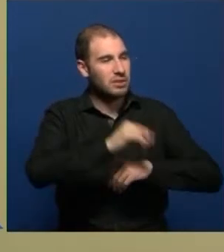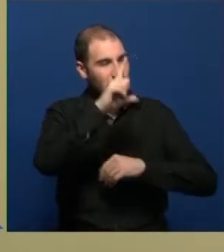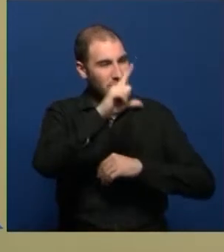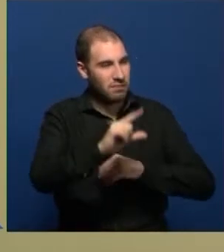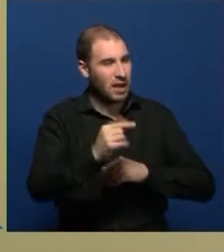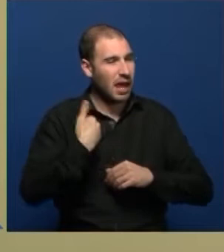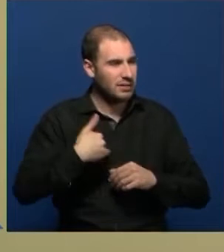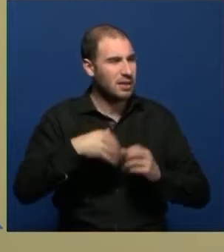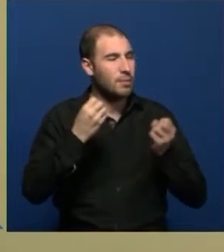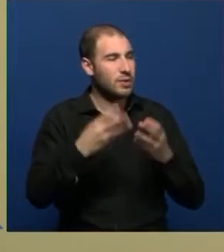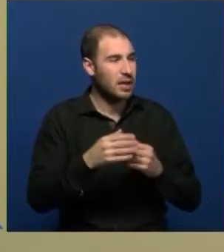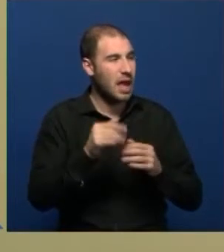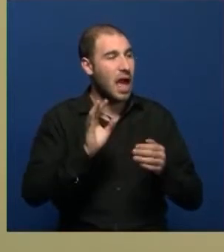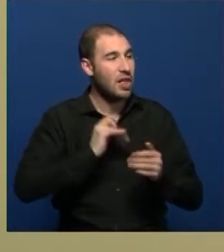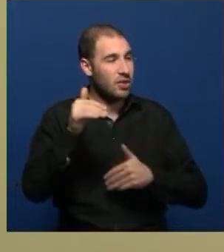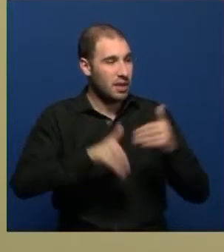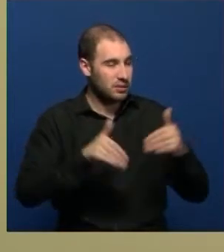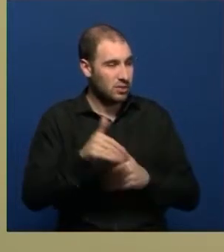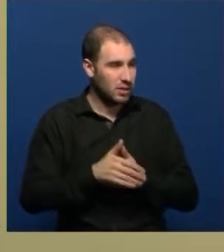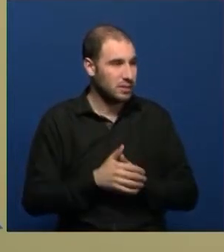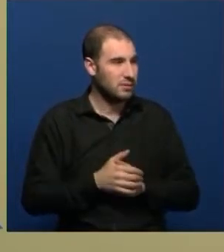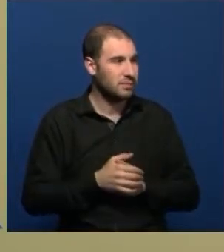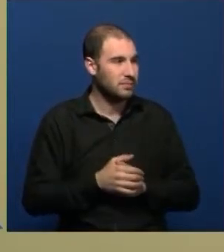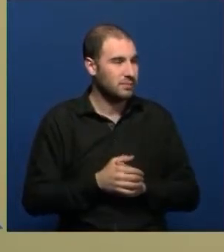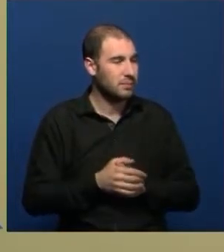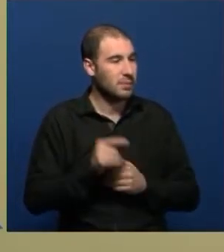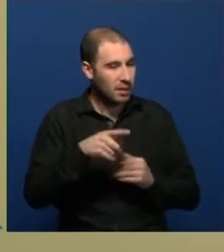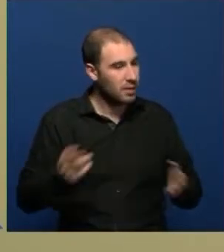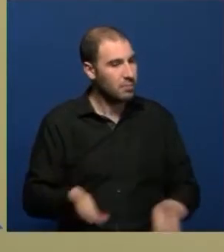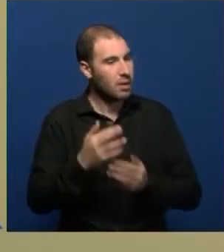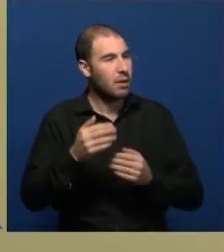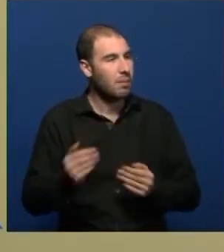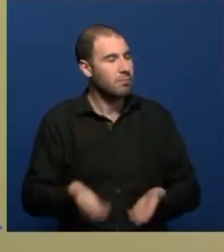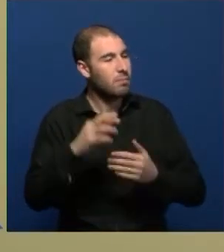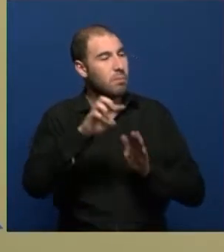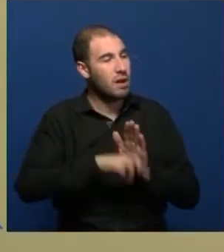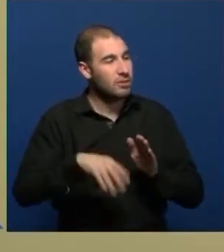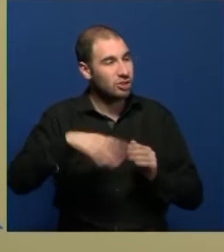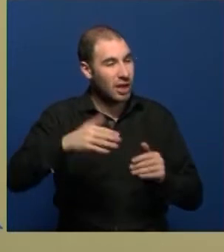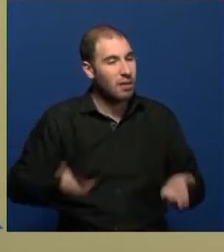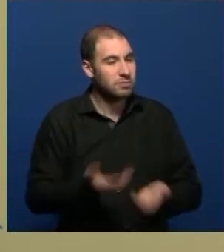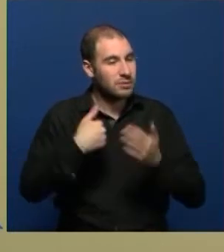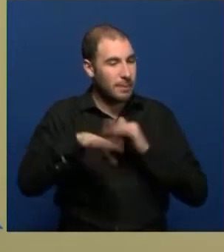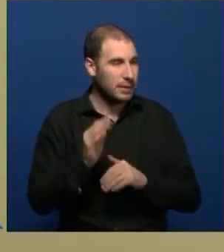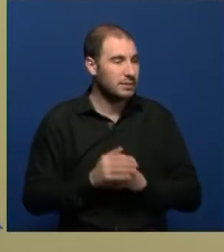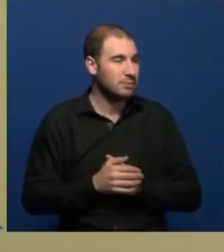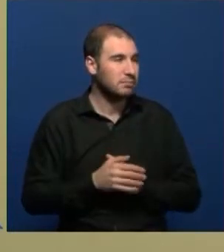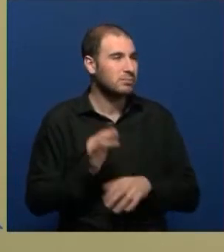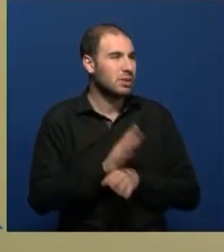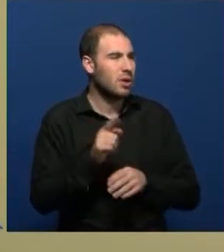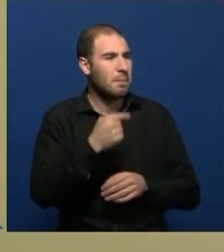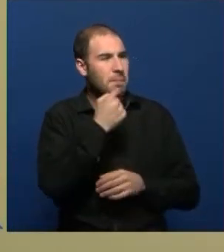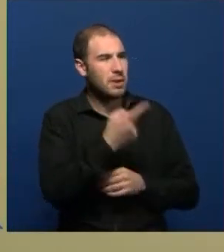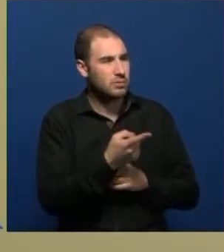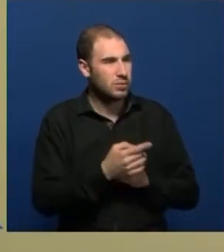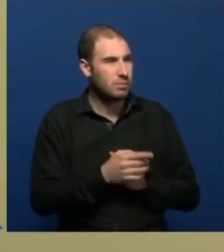indigencia en la Argentina, teniendo en cuenta que fue un año electoral en donde se impulsaron mucho más los programas sociales en la Argentina. En este sentido le quiero